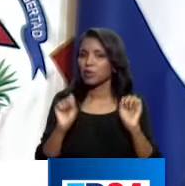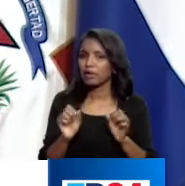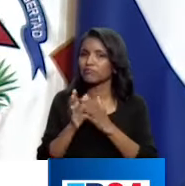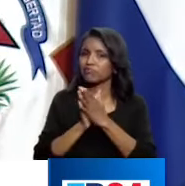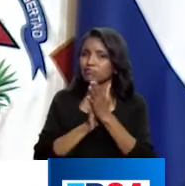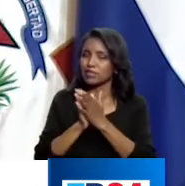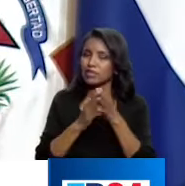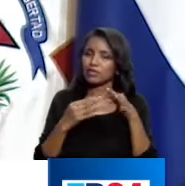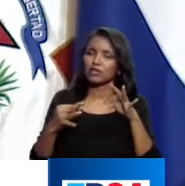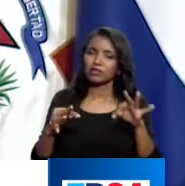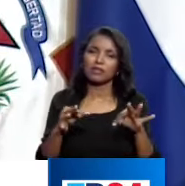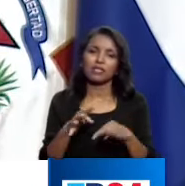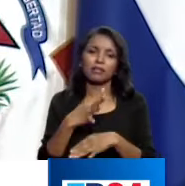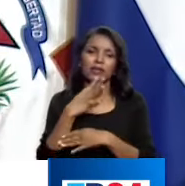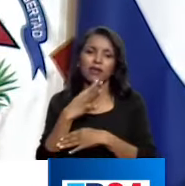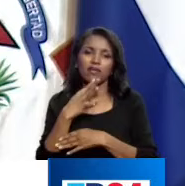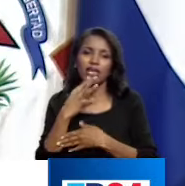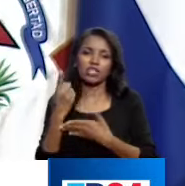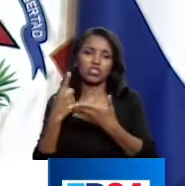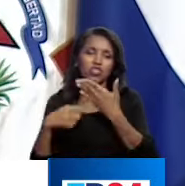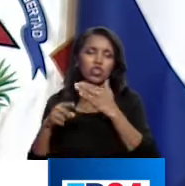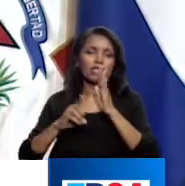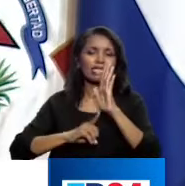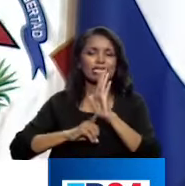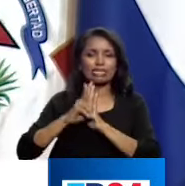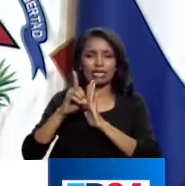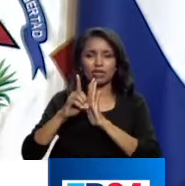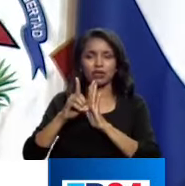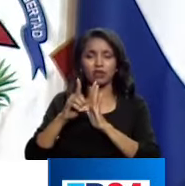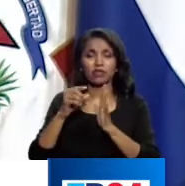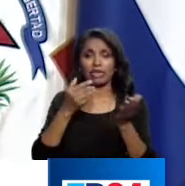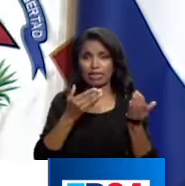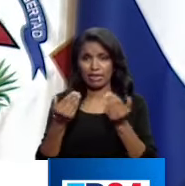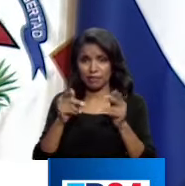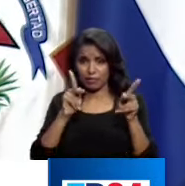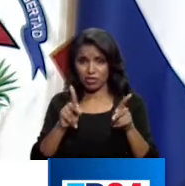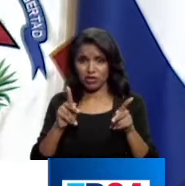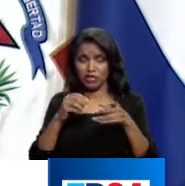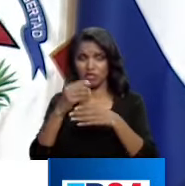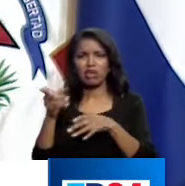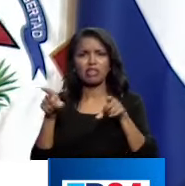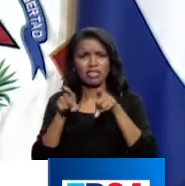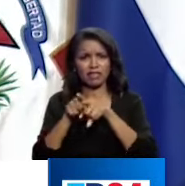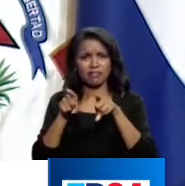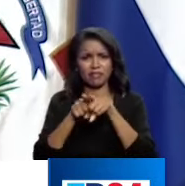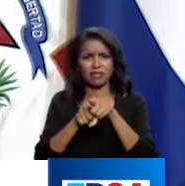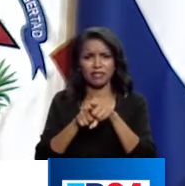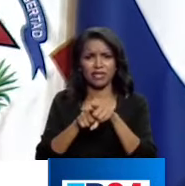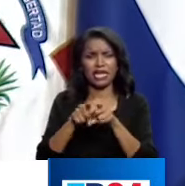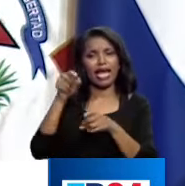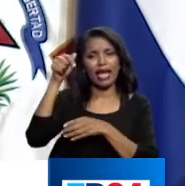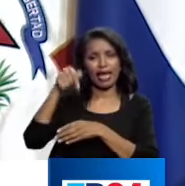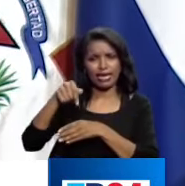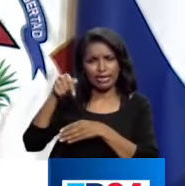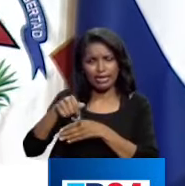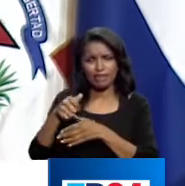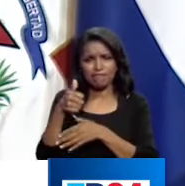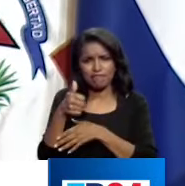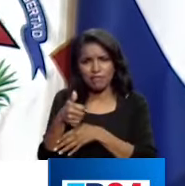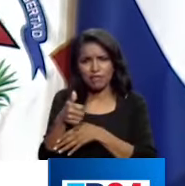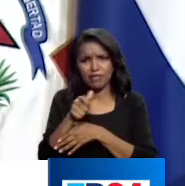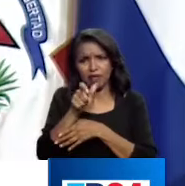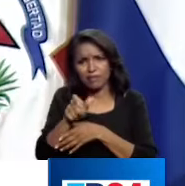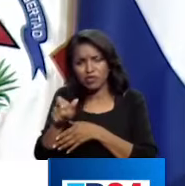porque aquí no estamos hablando solamente del desarrollo de traer turistas de afuera. También es importante apostar al desarrollo del